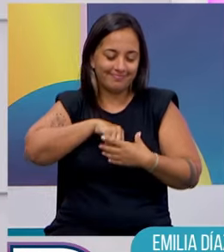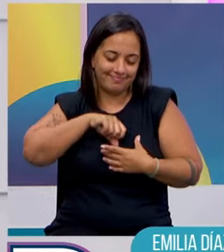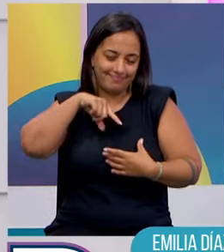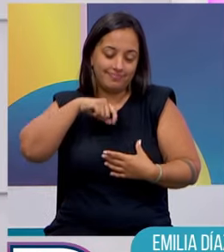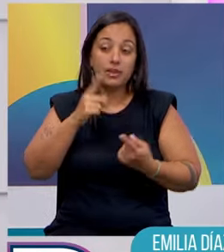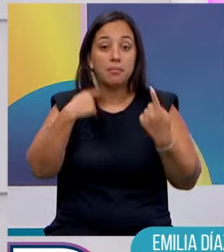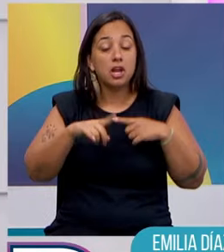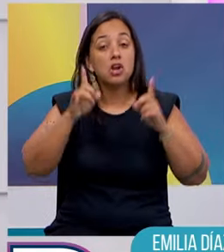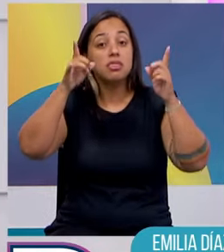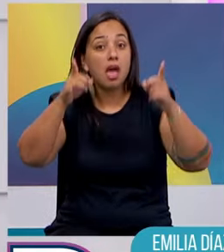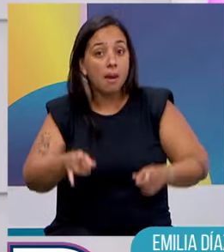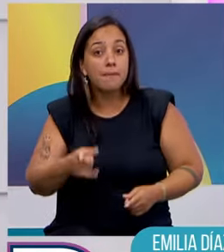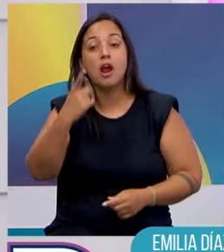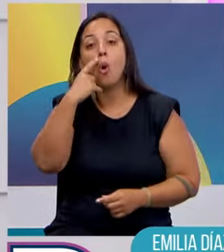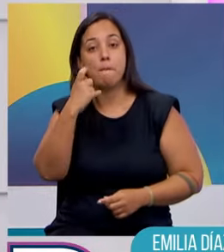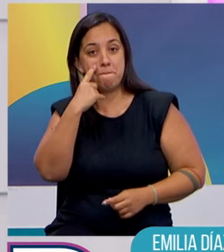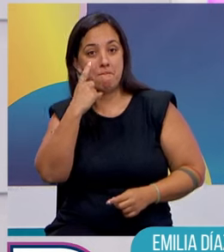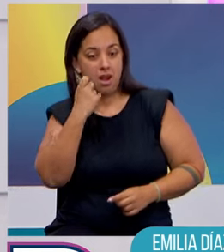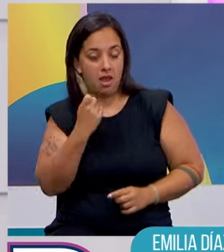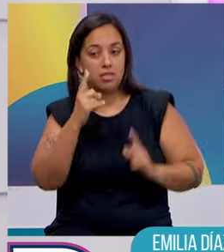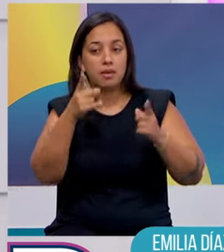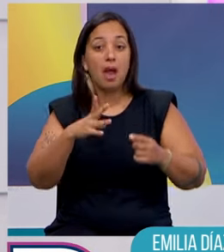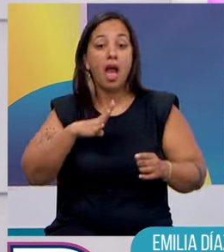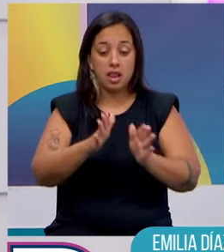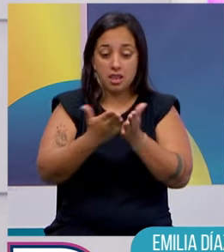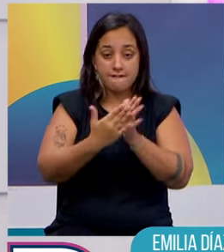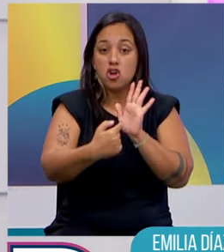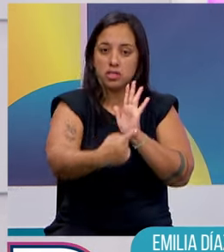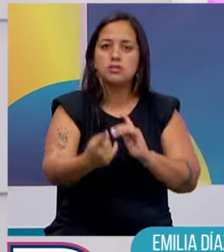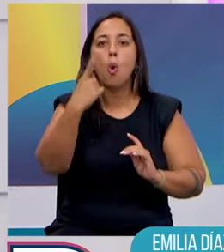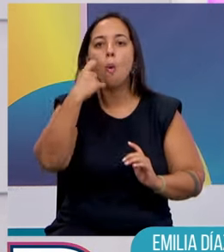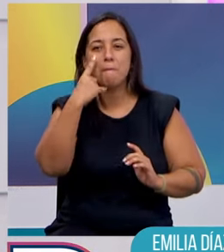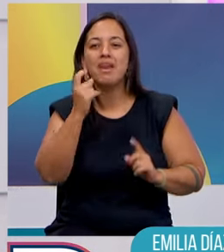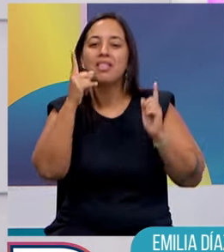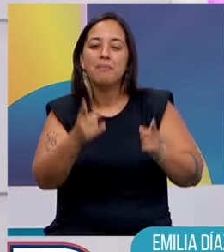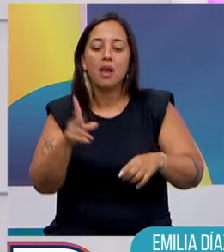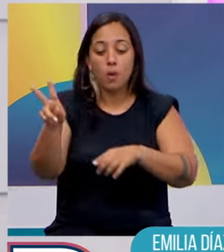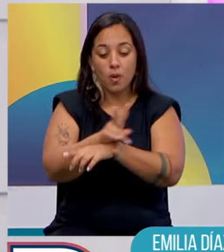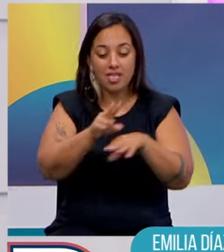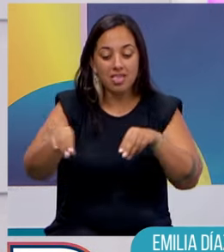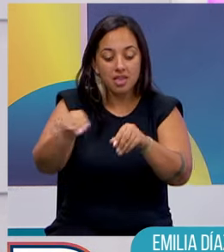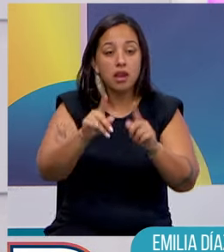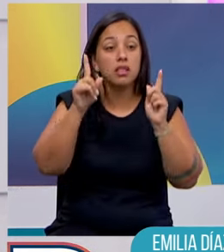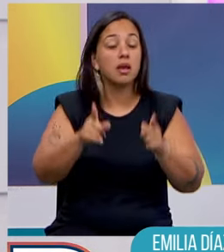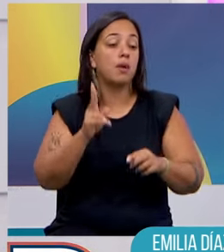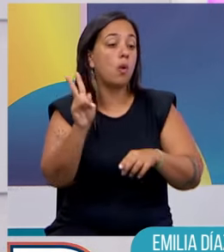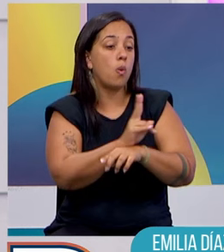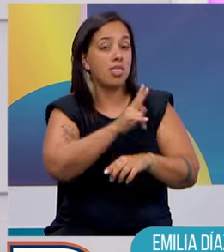masculino de paternidades que aparece ahí, porque hay retratados varones que cuidan la tierra, que cuidan sus hijos, que